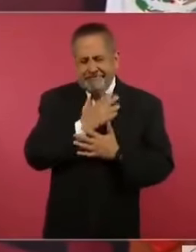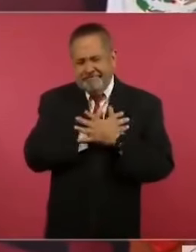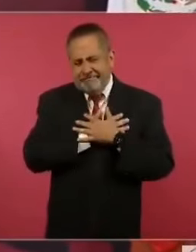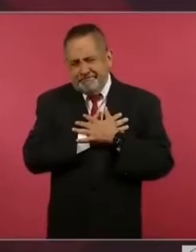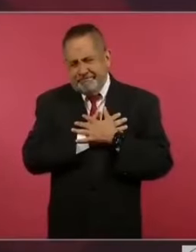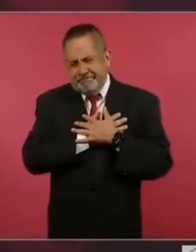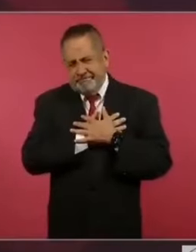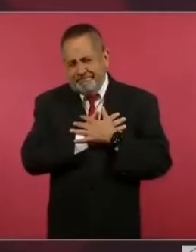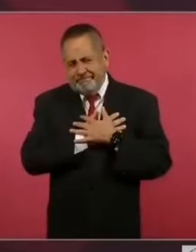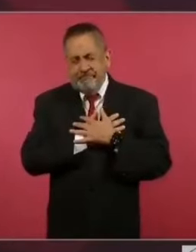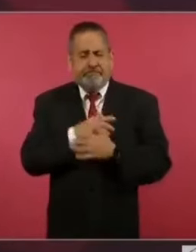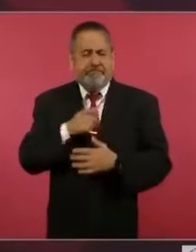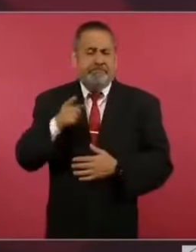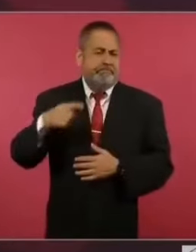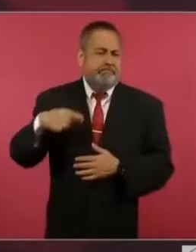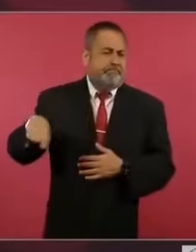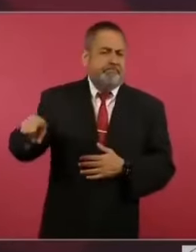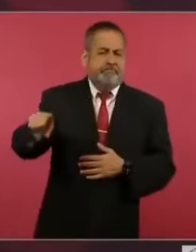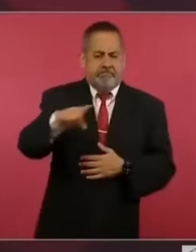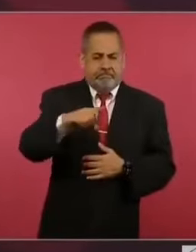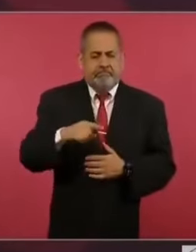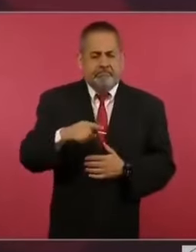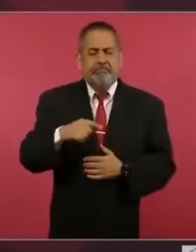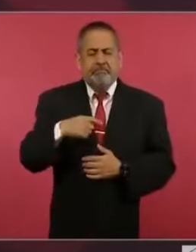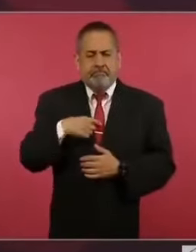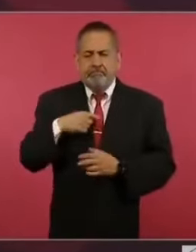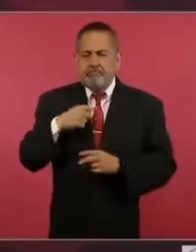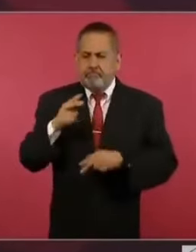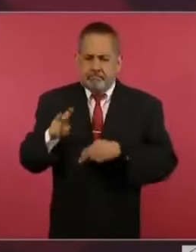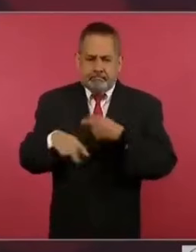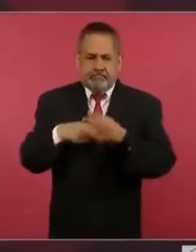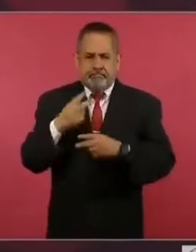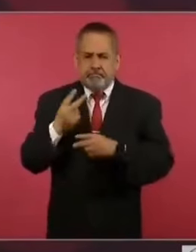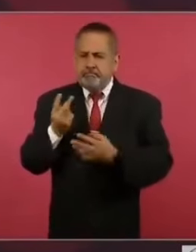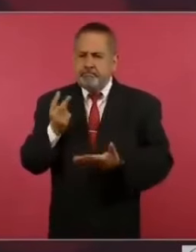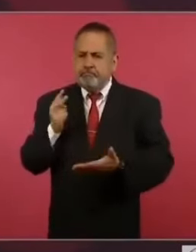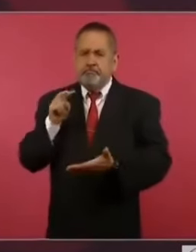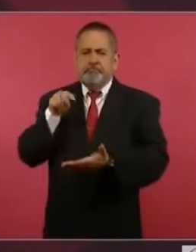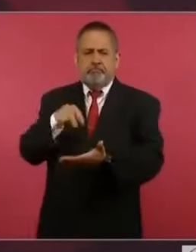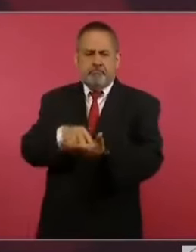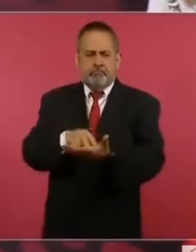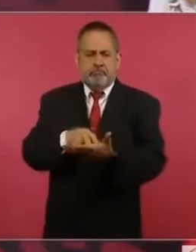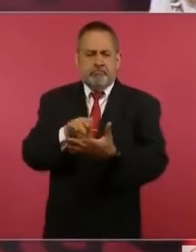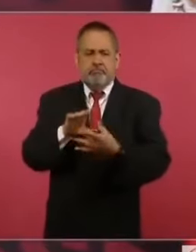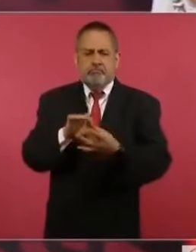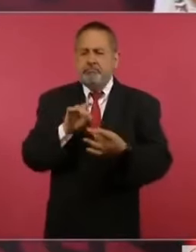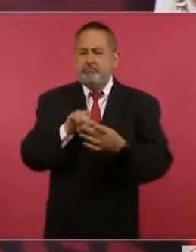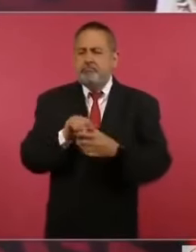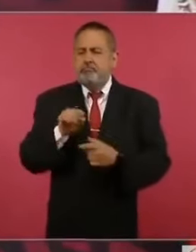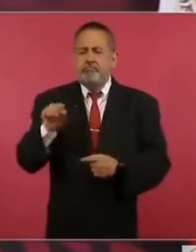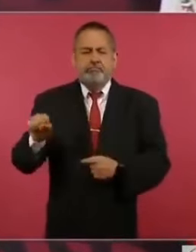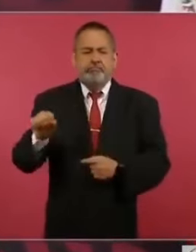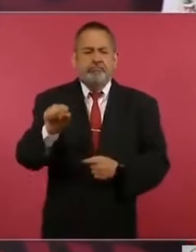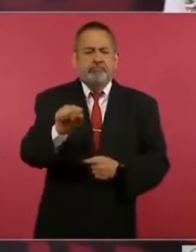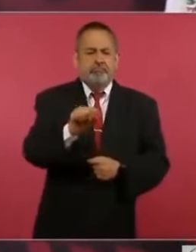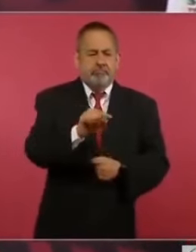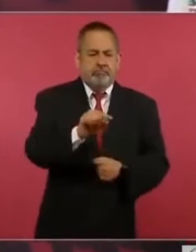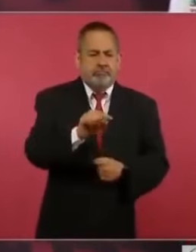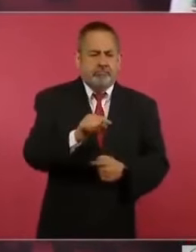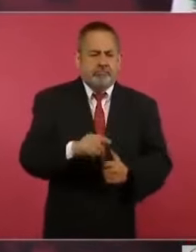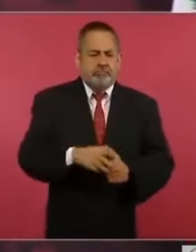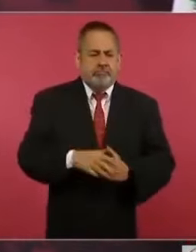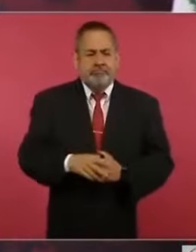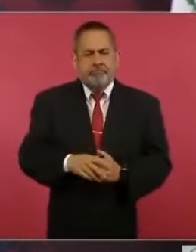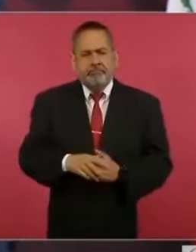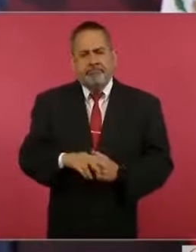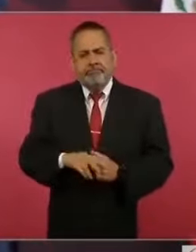cualquier tipo de influencia en el proceso electoral actual además el presidente ha sido respetuoso de las leyes democráticas y